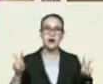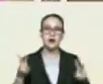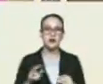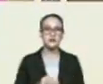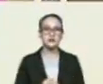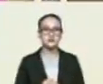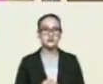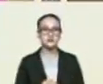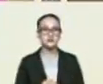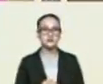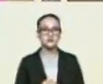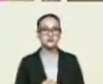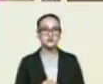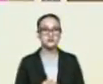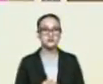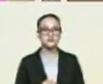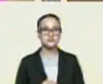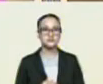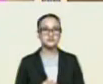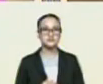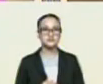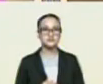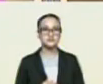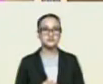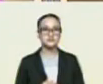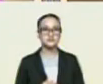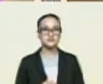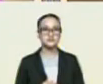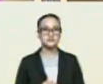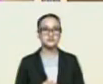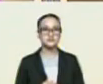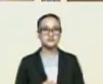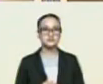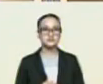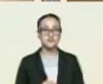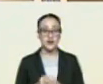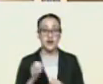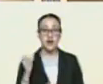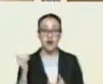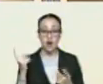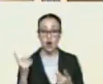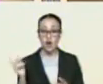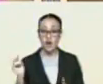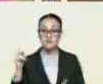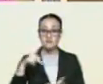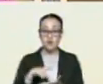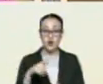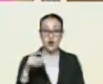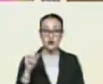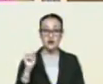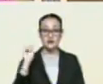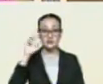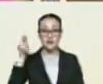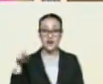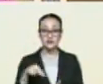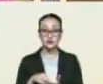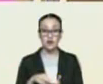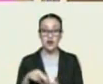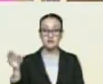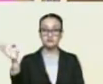mensaje de soberanía. Y han venido a esta asamblea con la bandera de la